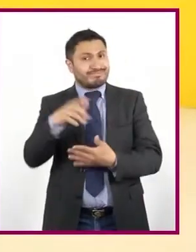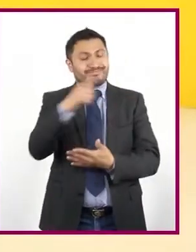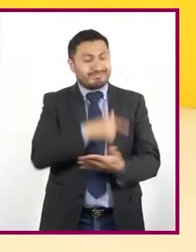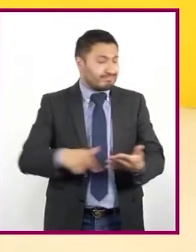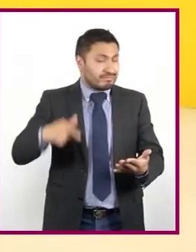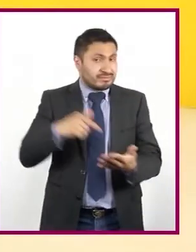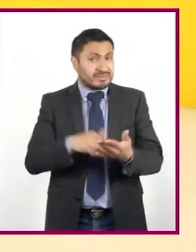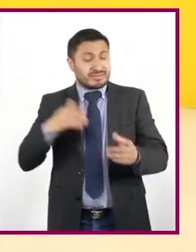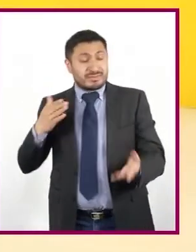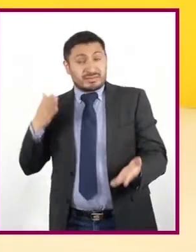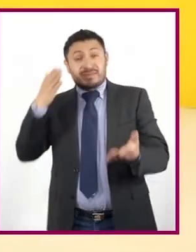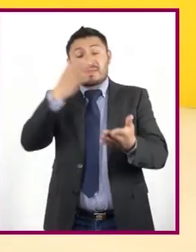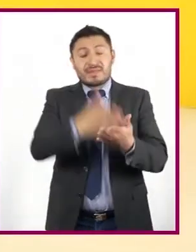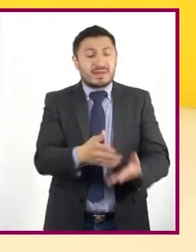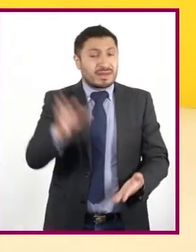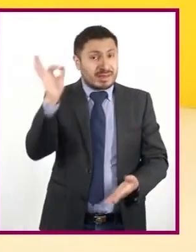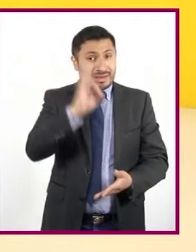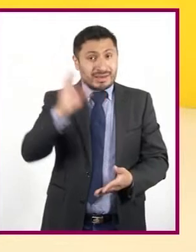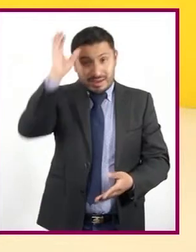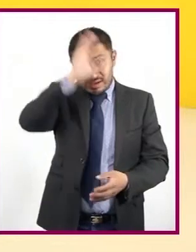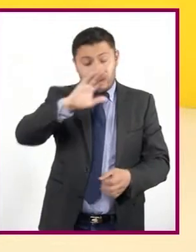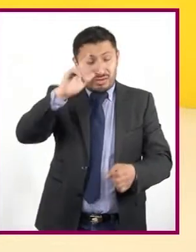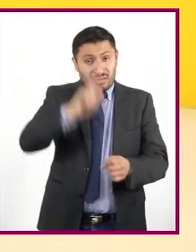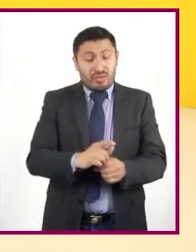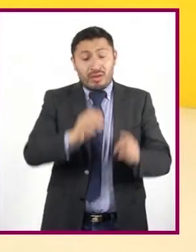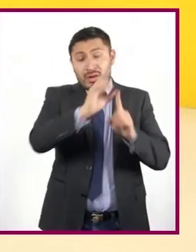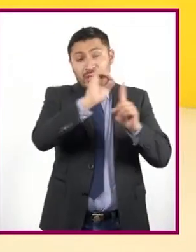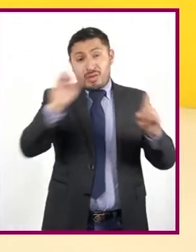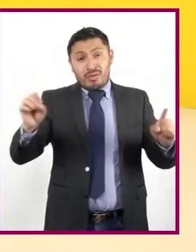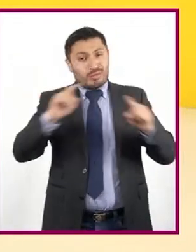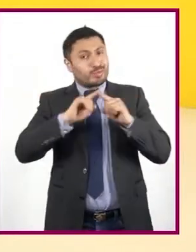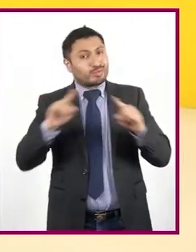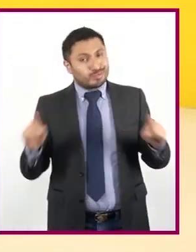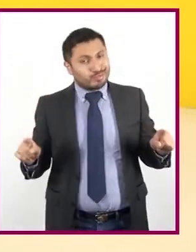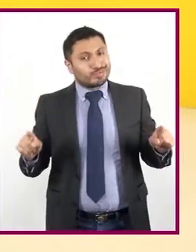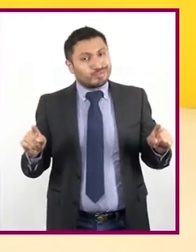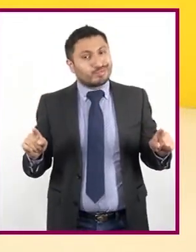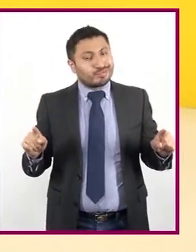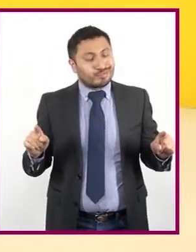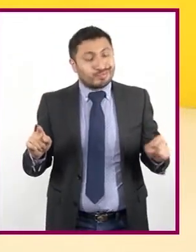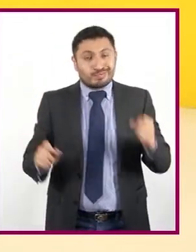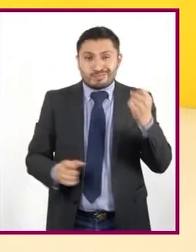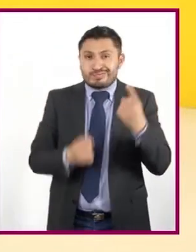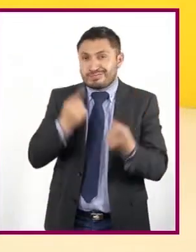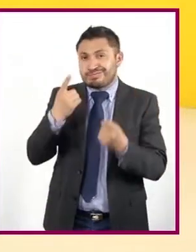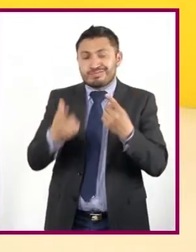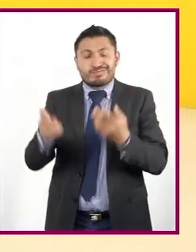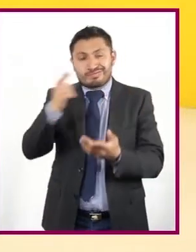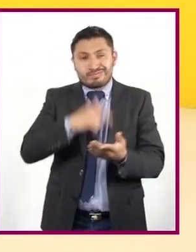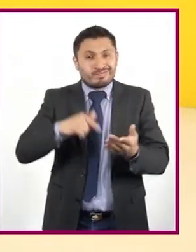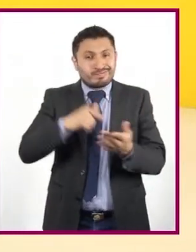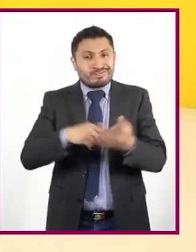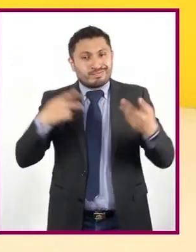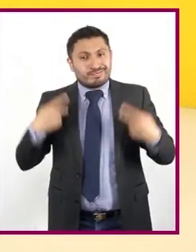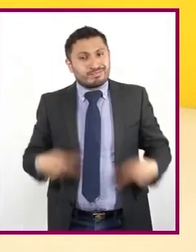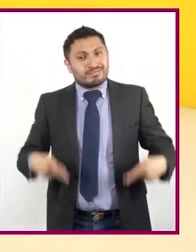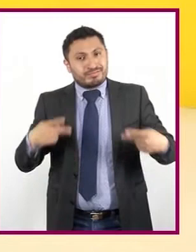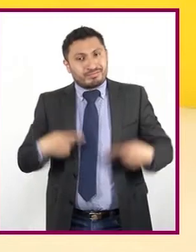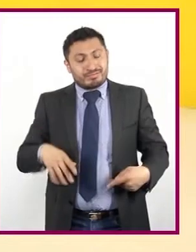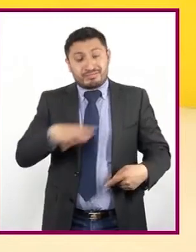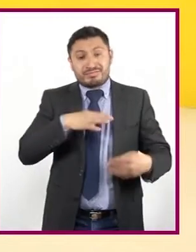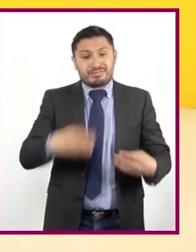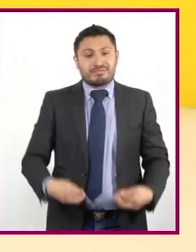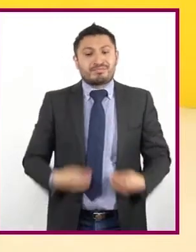de destino pueden tener una cultura y organización diferente. En algunos sitios, las personas que ya habitan